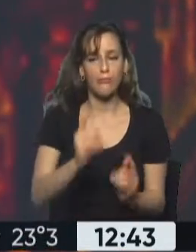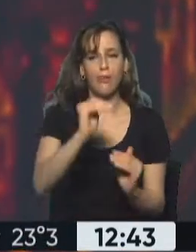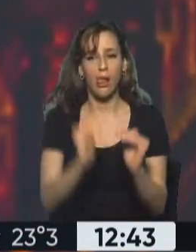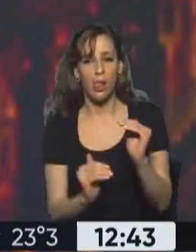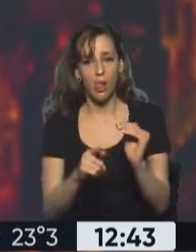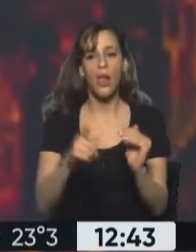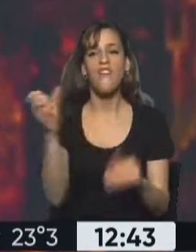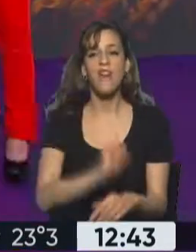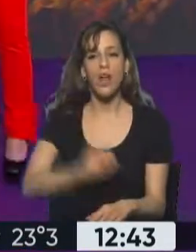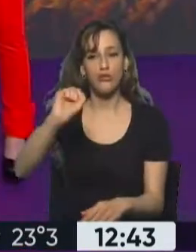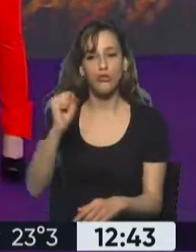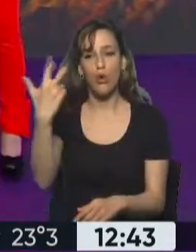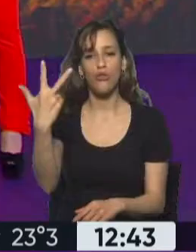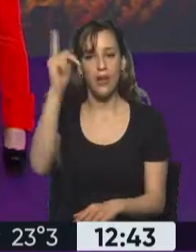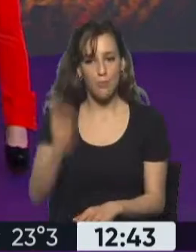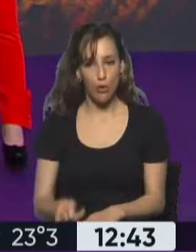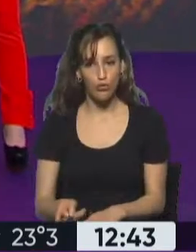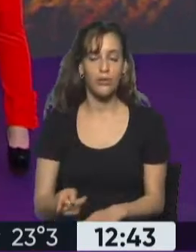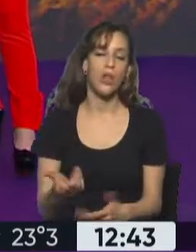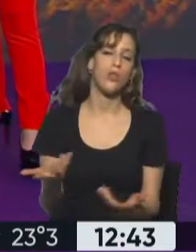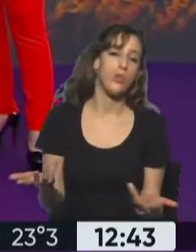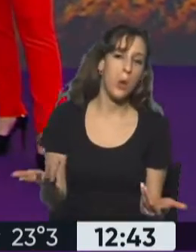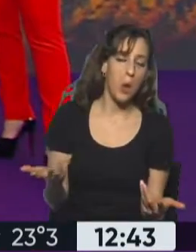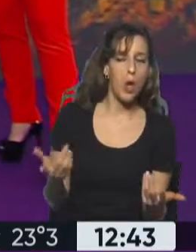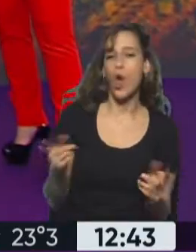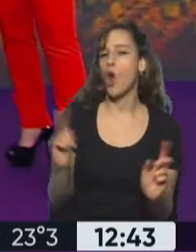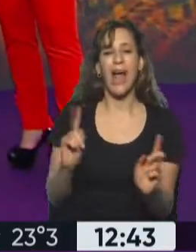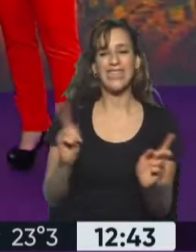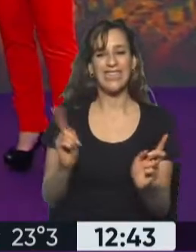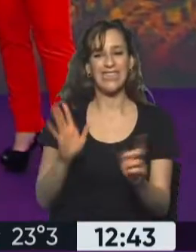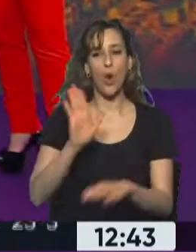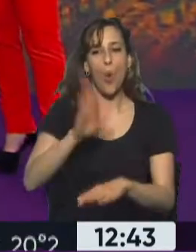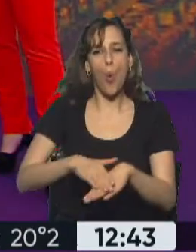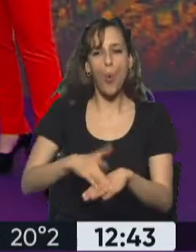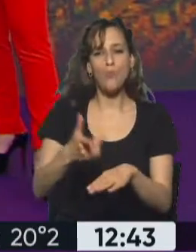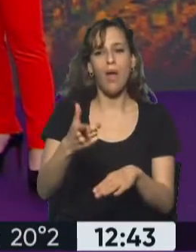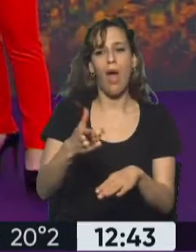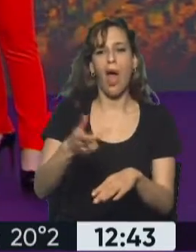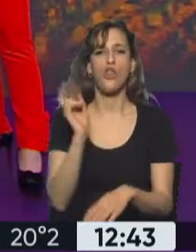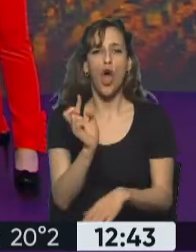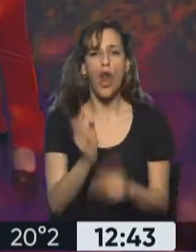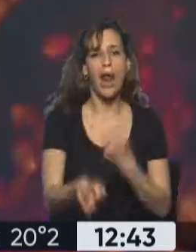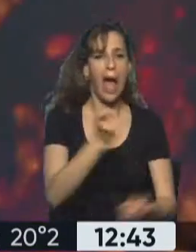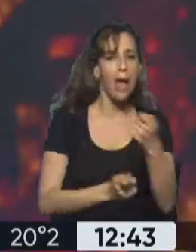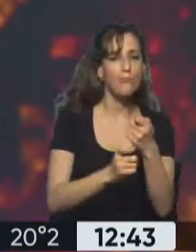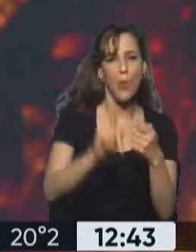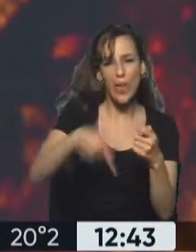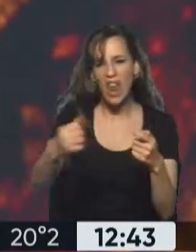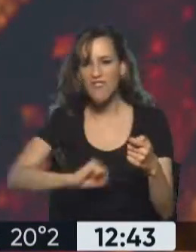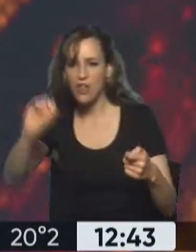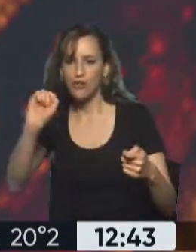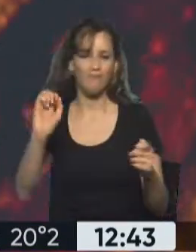estamos teniendo al 3%, no es claramente una razón, no es claramente una mirada que tengamos que priorizar en